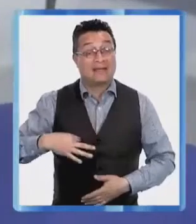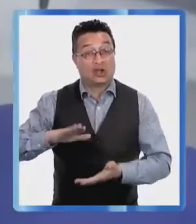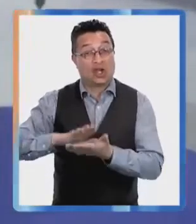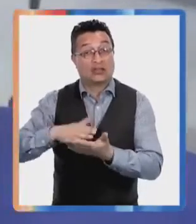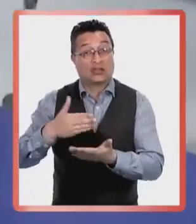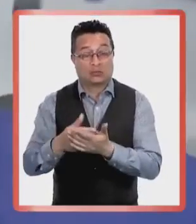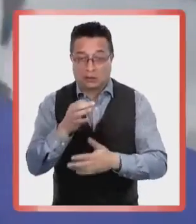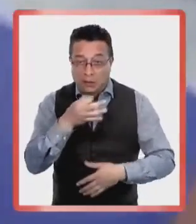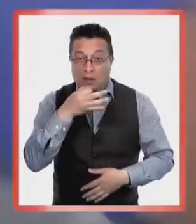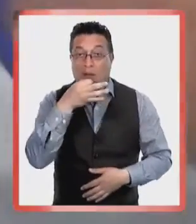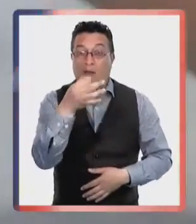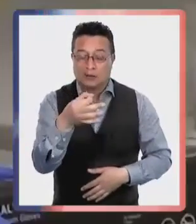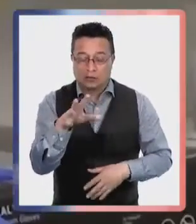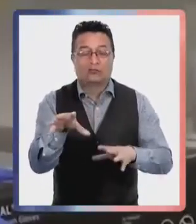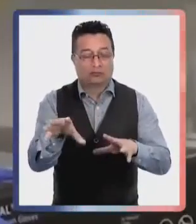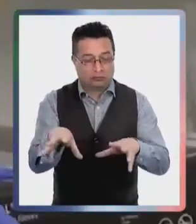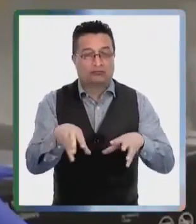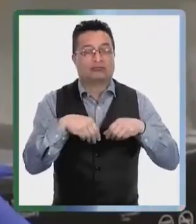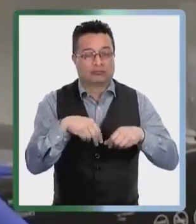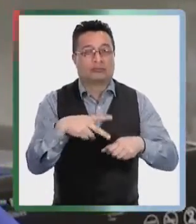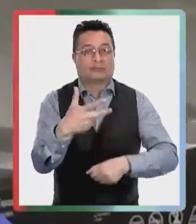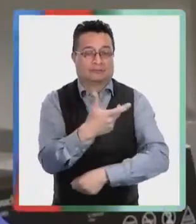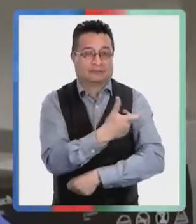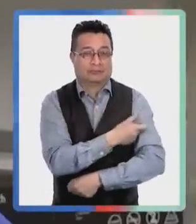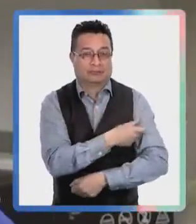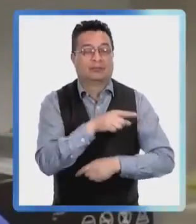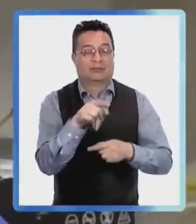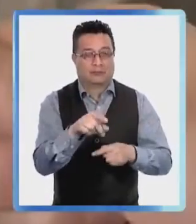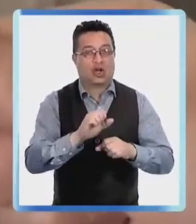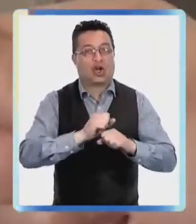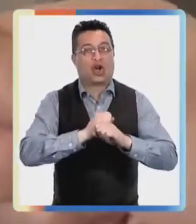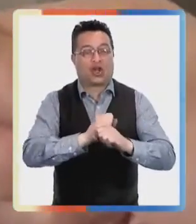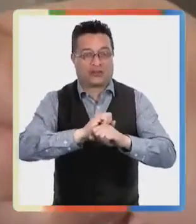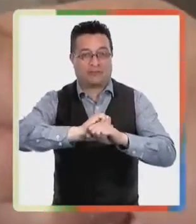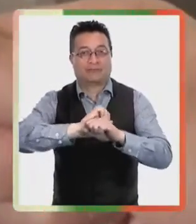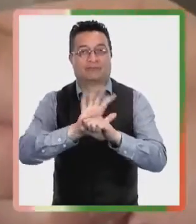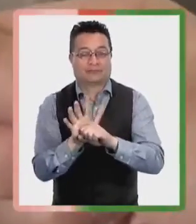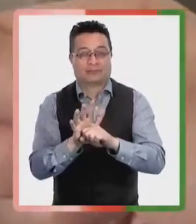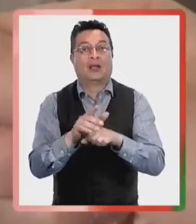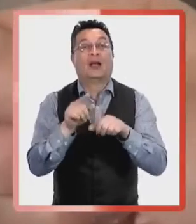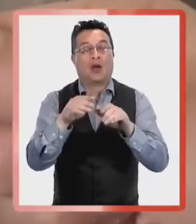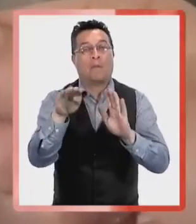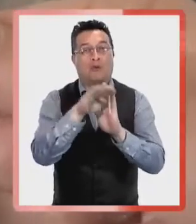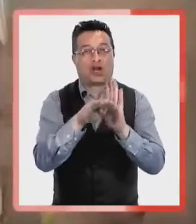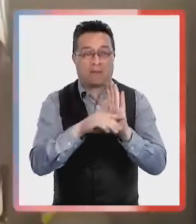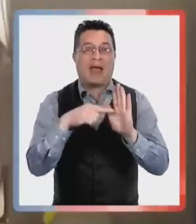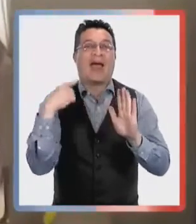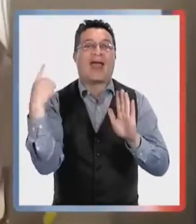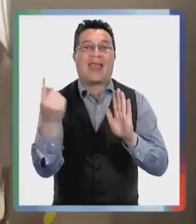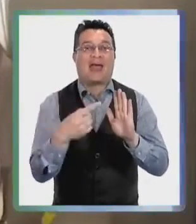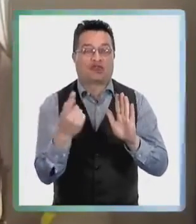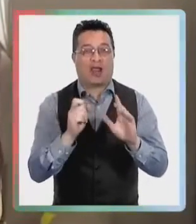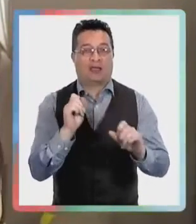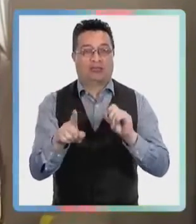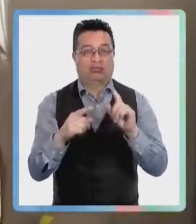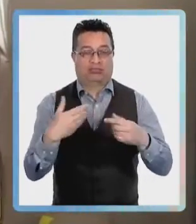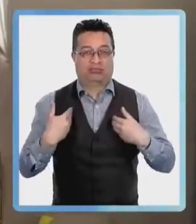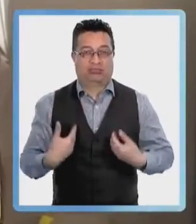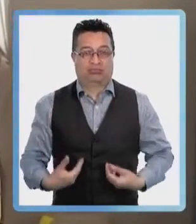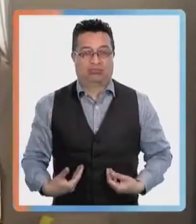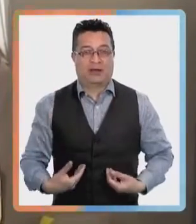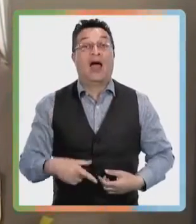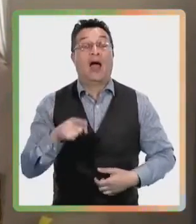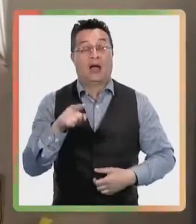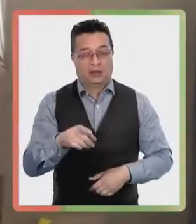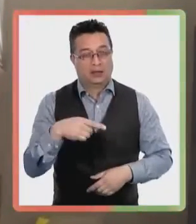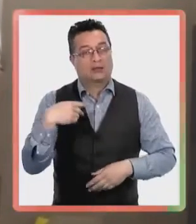de Salud anunció que incorporará la vacuna bivalente contra el COVID-19 en el Programa Nacional de Inmunizaciones y